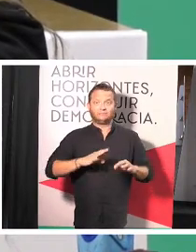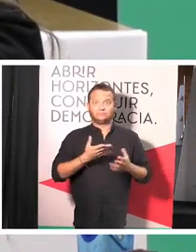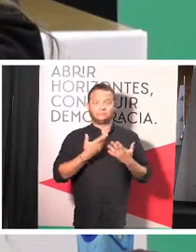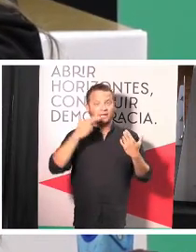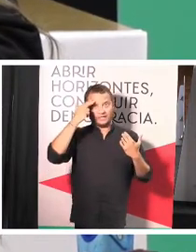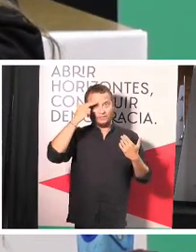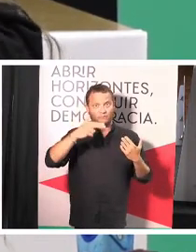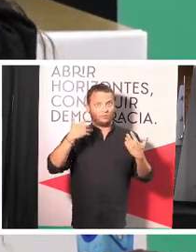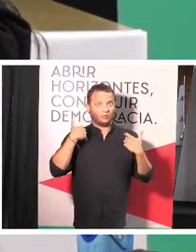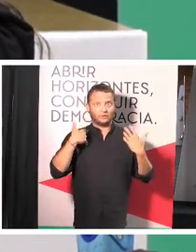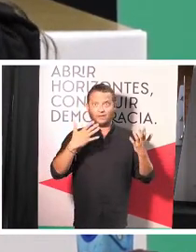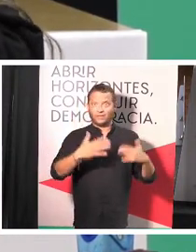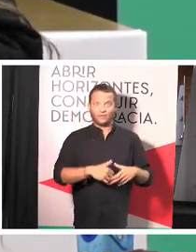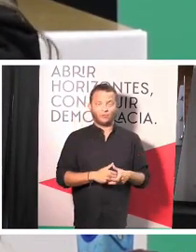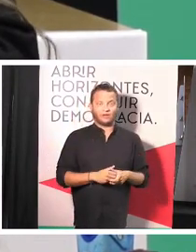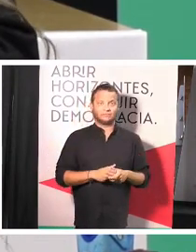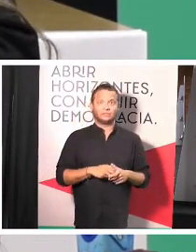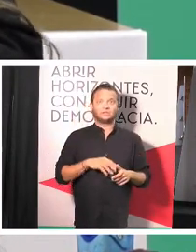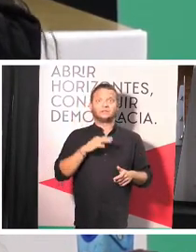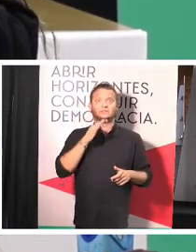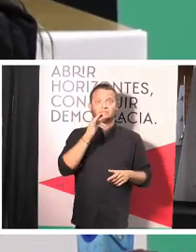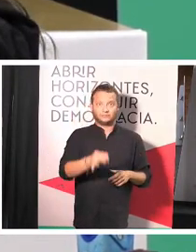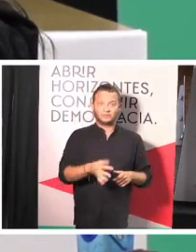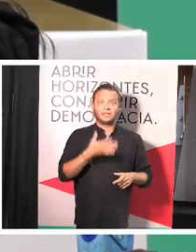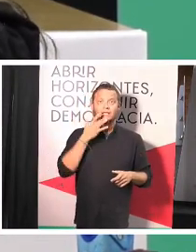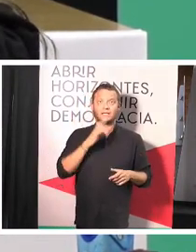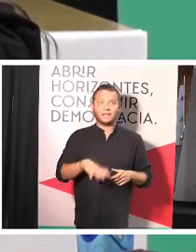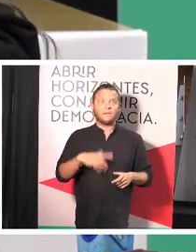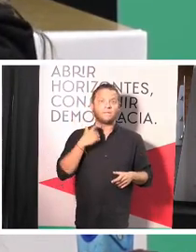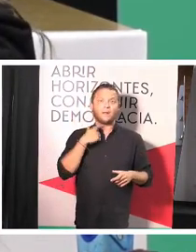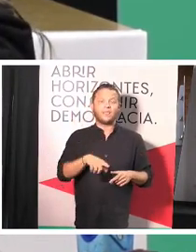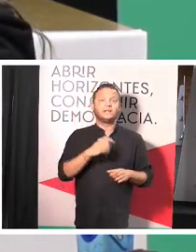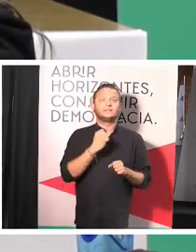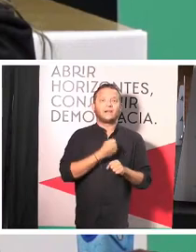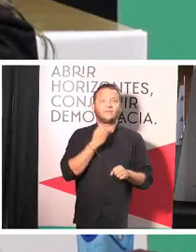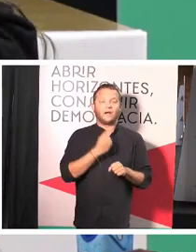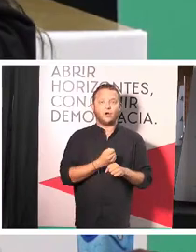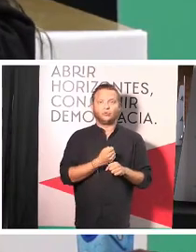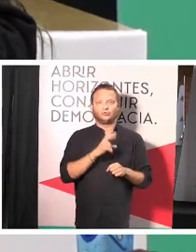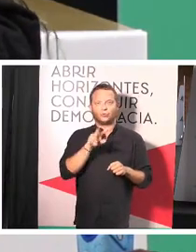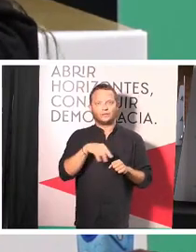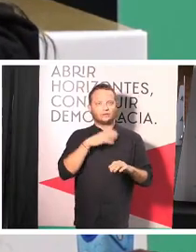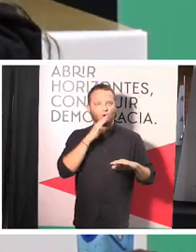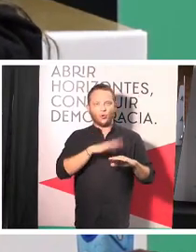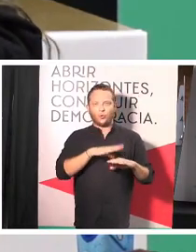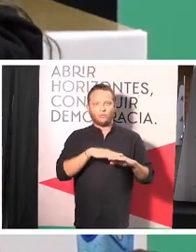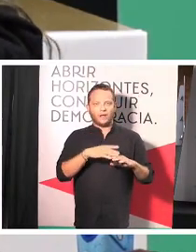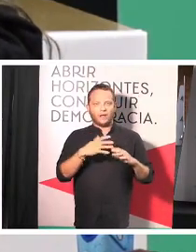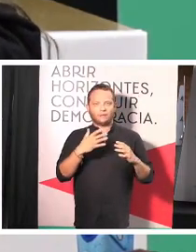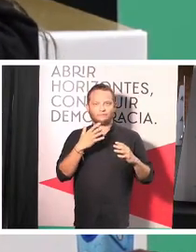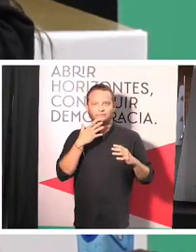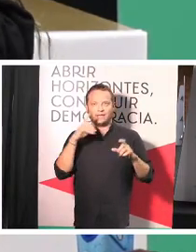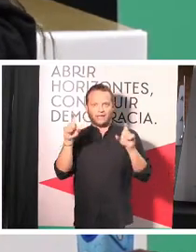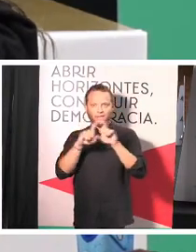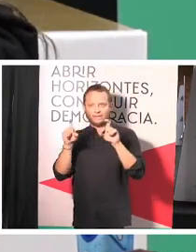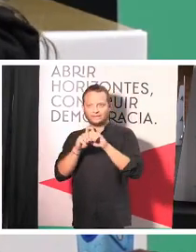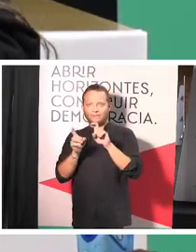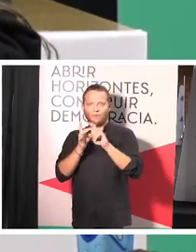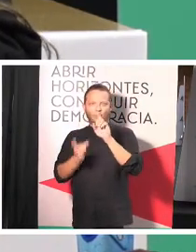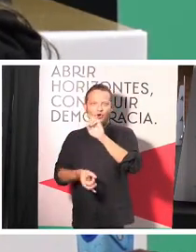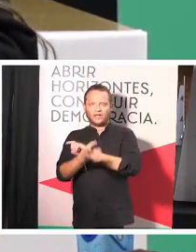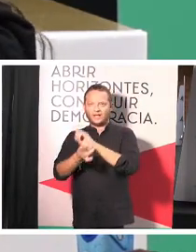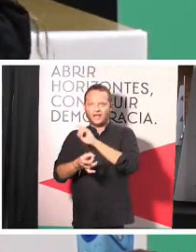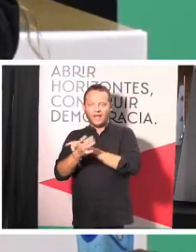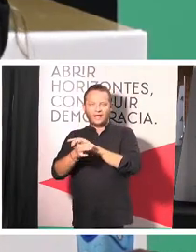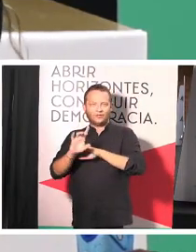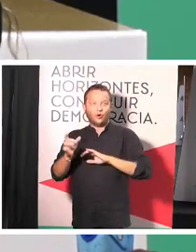totalmente irresponsable, ¿no? Pero una vez más, el que se vayan a perder estos puestos de trabajo no es culpa de la irresponsabilidad de las empresas de crear dicha